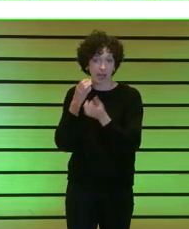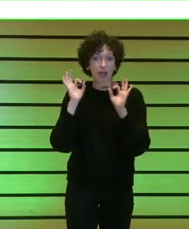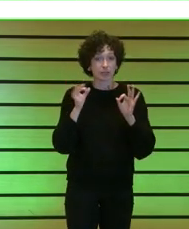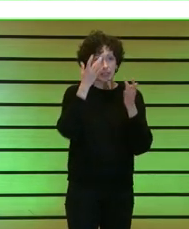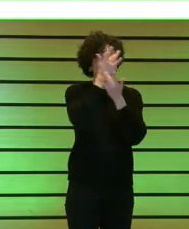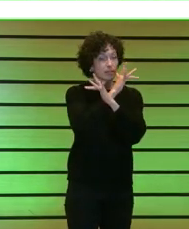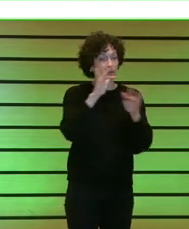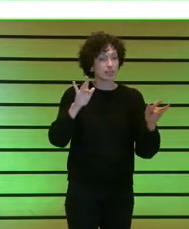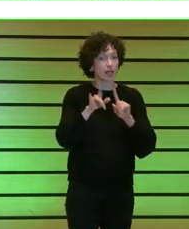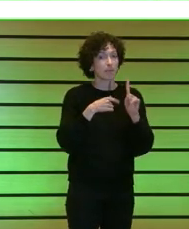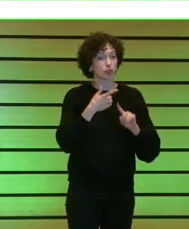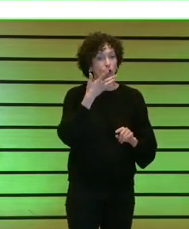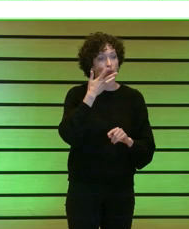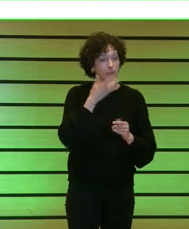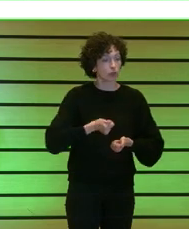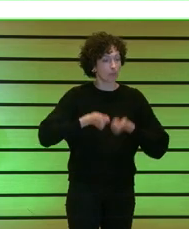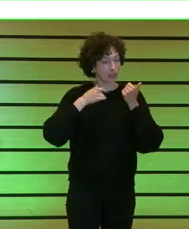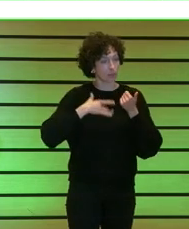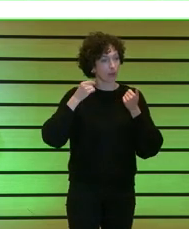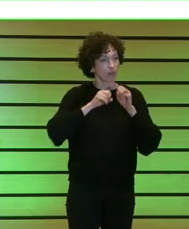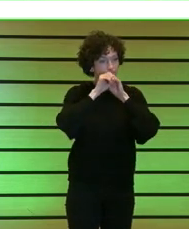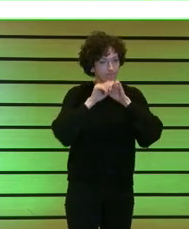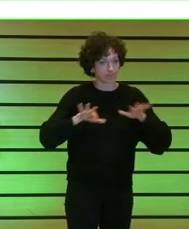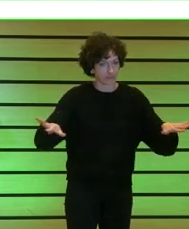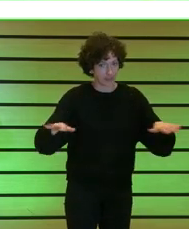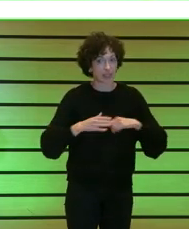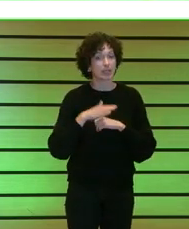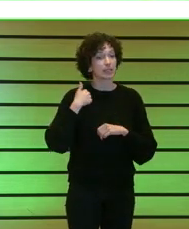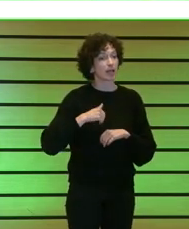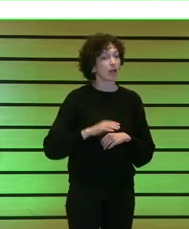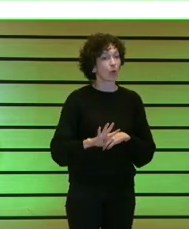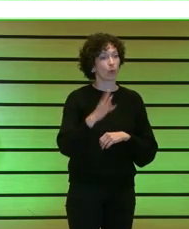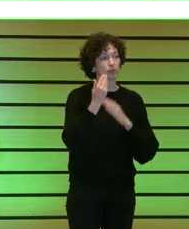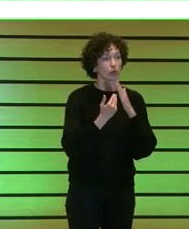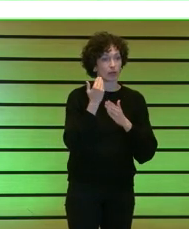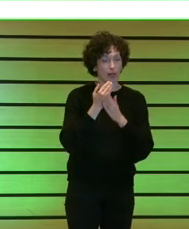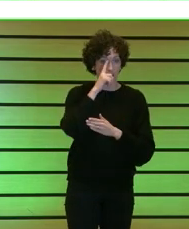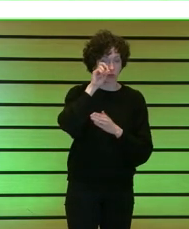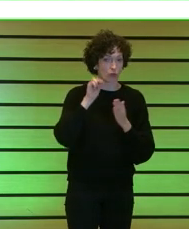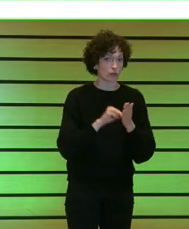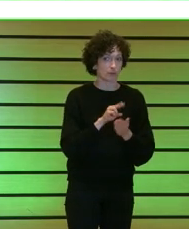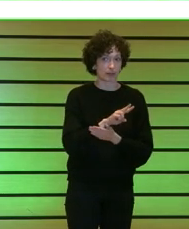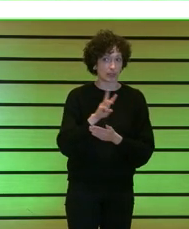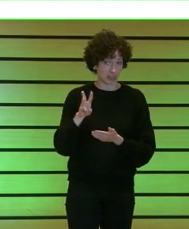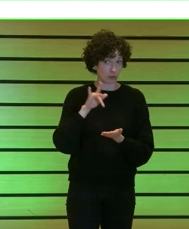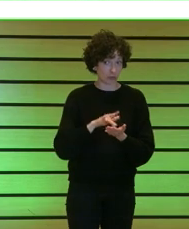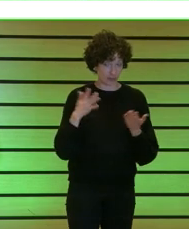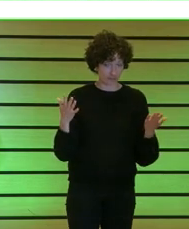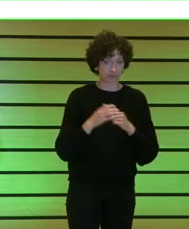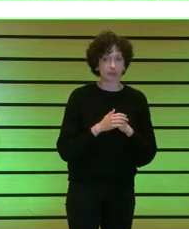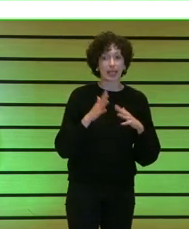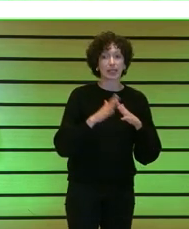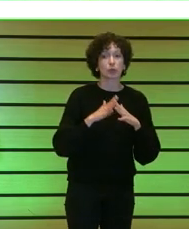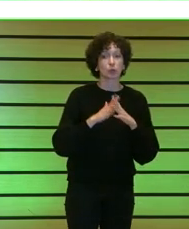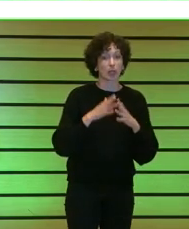y aumentar el conocimiento y que esto se extienda y ya vamos por las cuartas jornadas que sean este año 2023 las infraestructuras